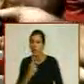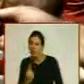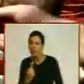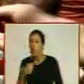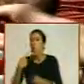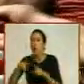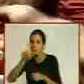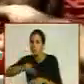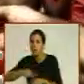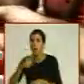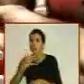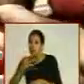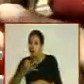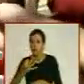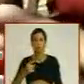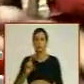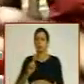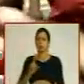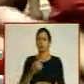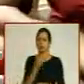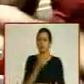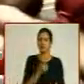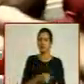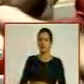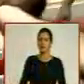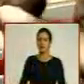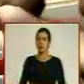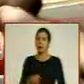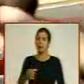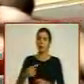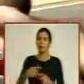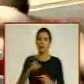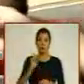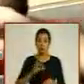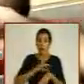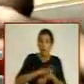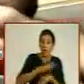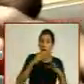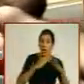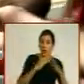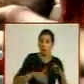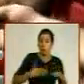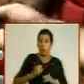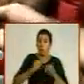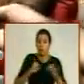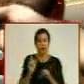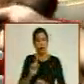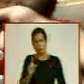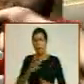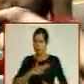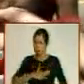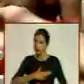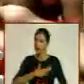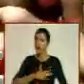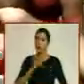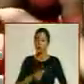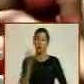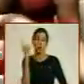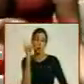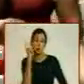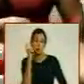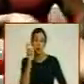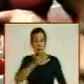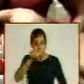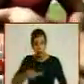otras personas, de que viene otro, de que tenemos que salir porque puede explotar. No, o sea, tenemos que escuchar lo que nos